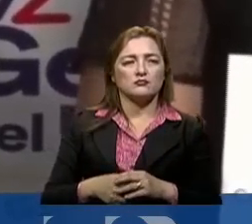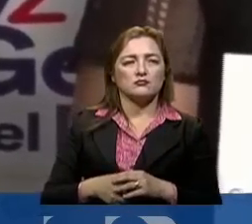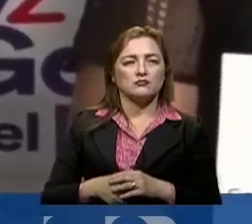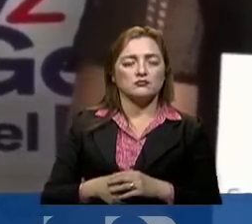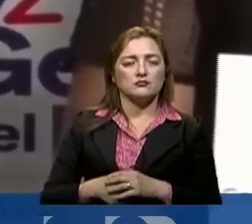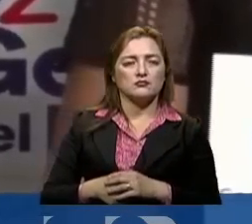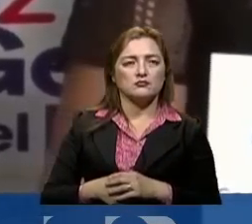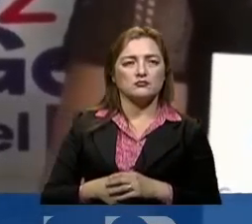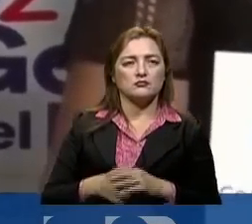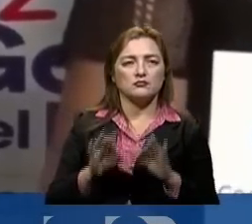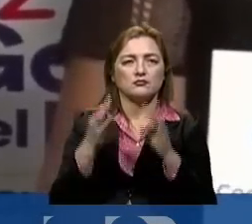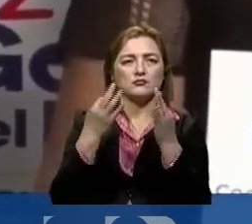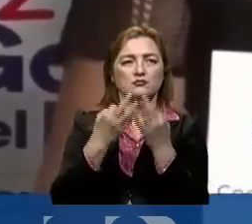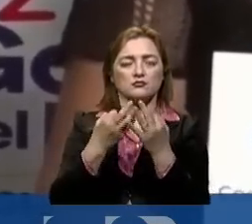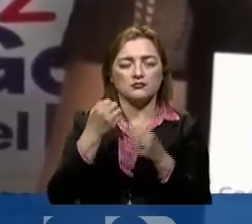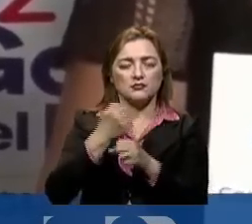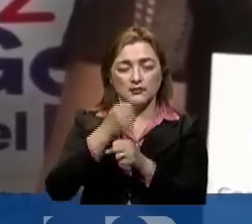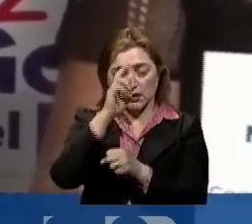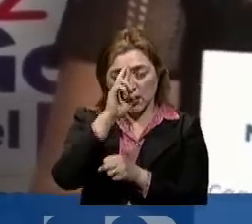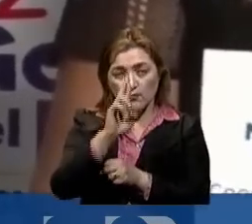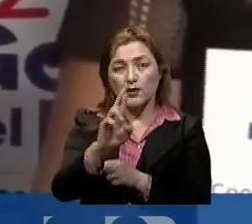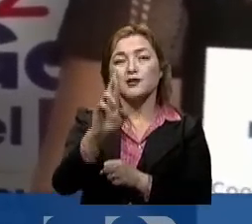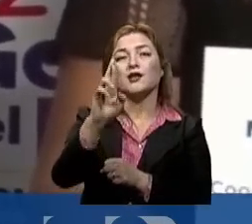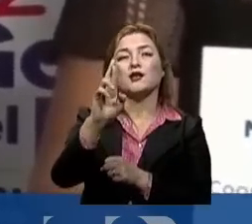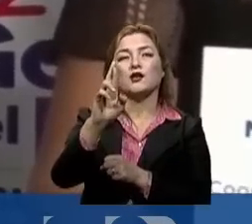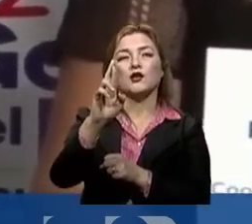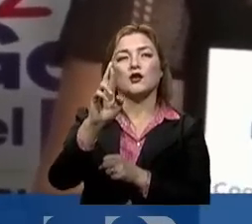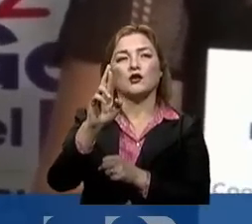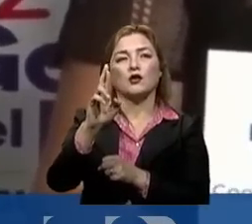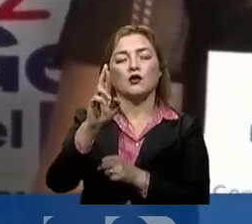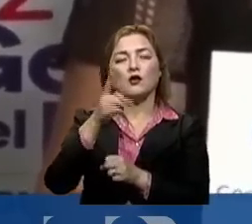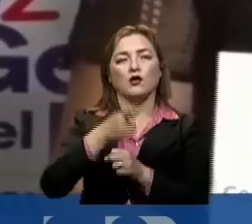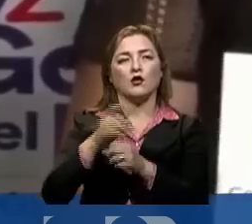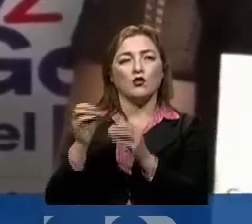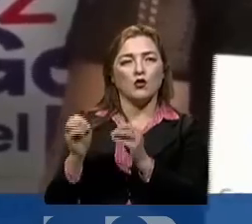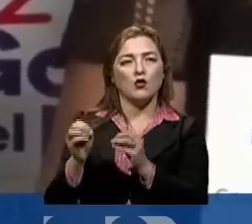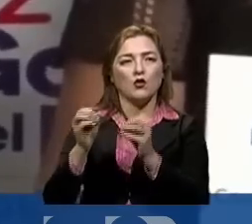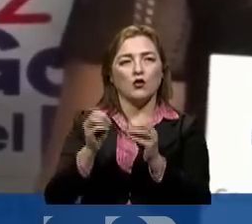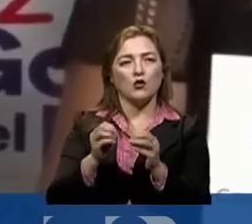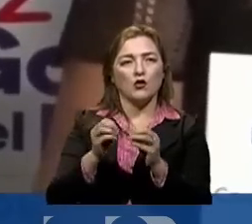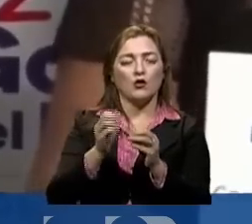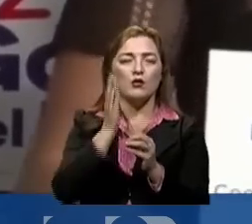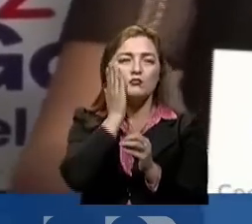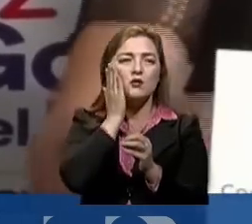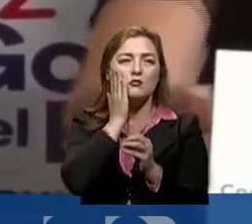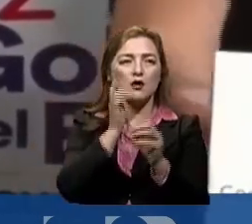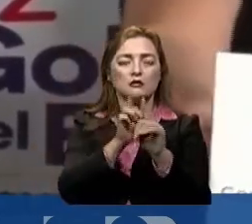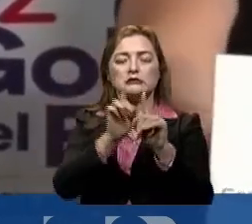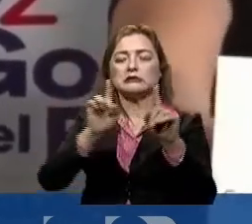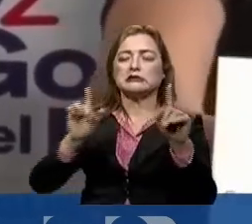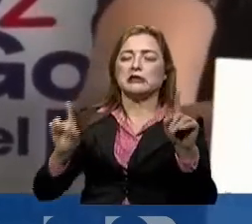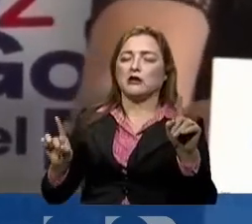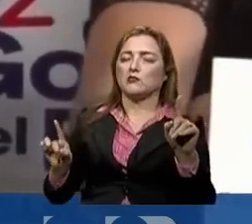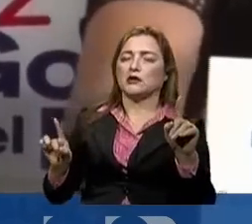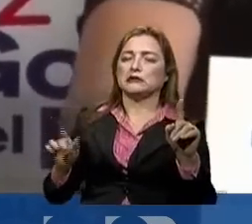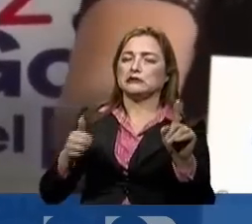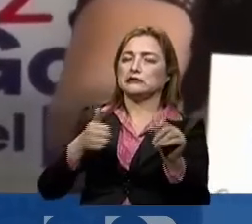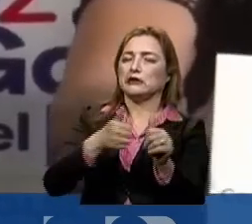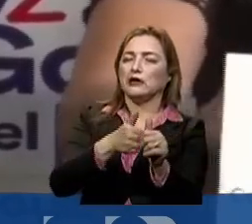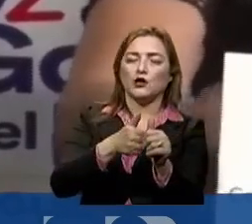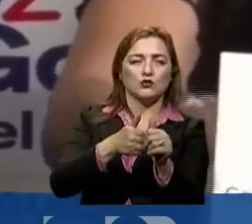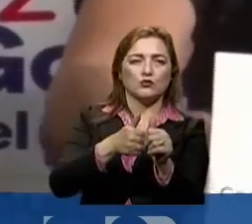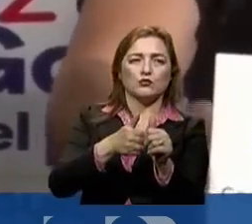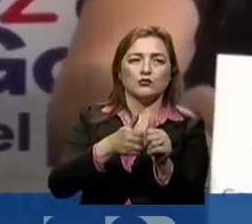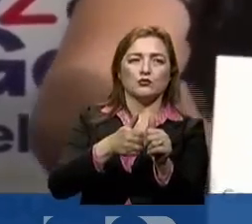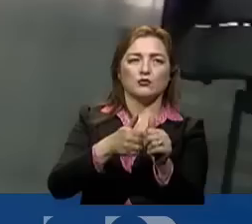sus familiares de que haremos respetar el orden, inclusive de la orden de alejamiento de la madre, que